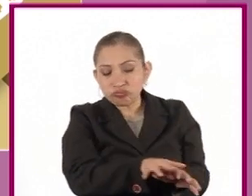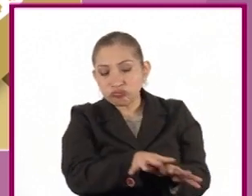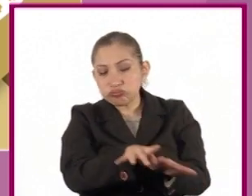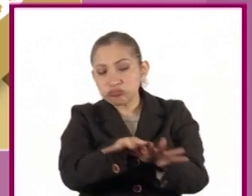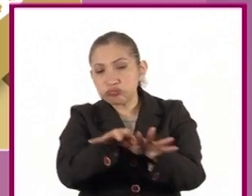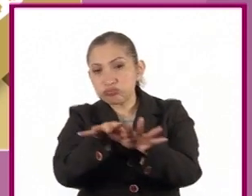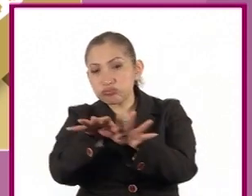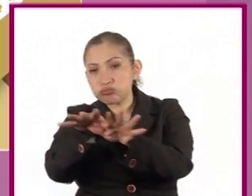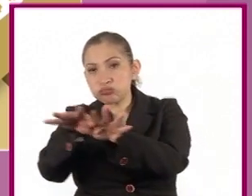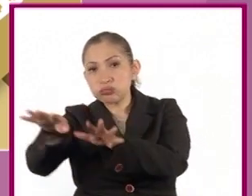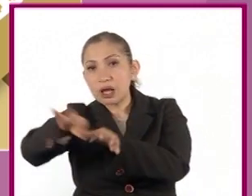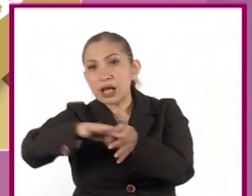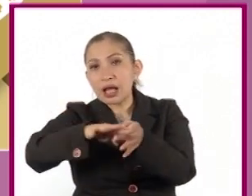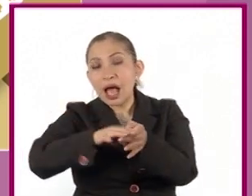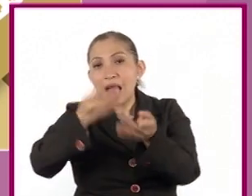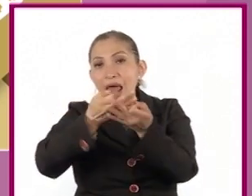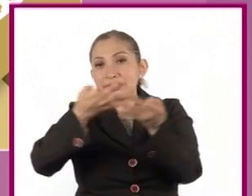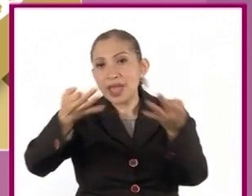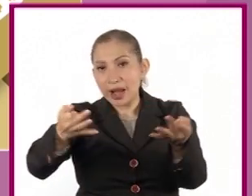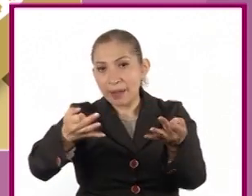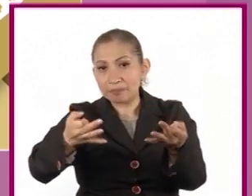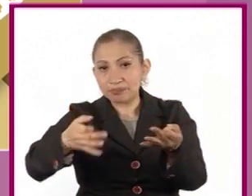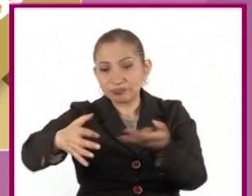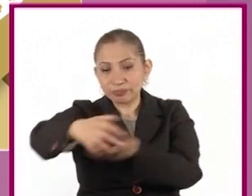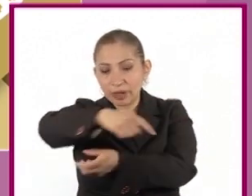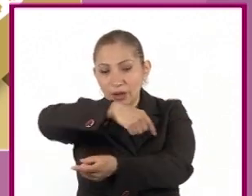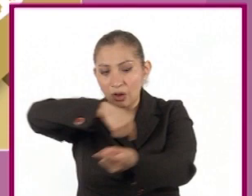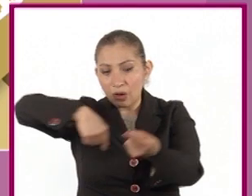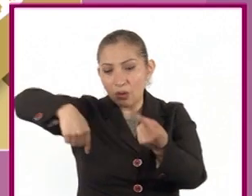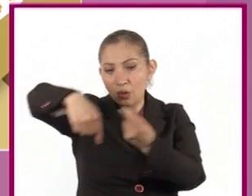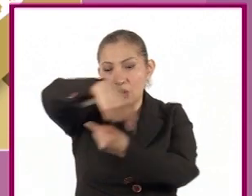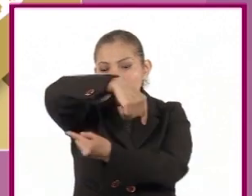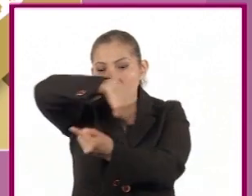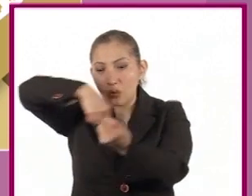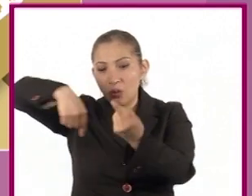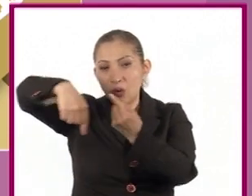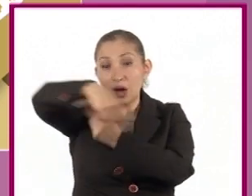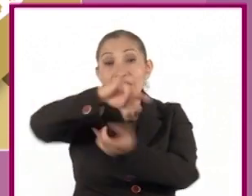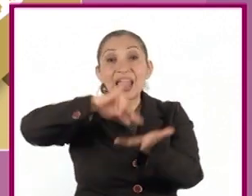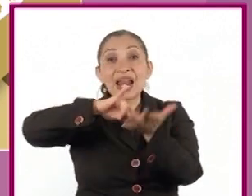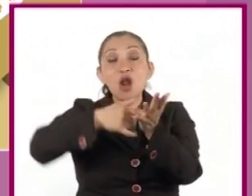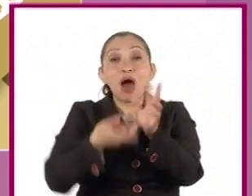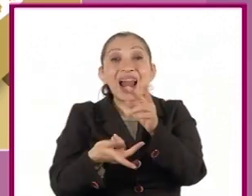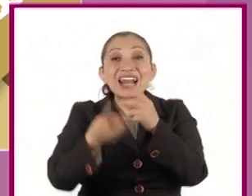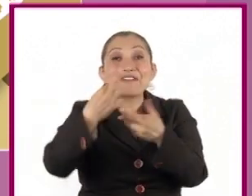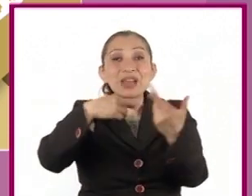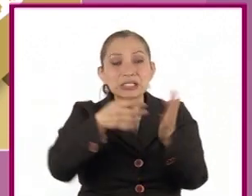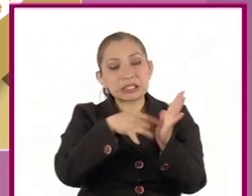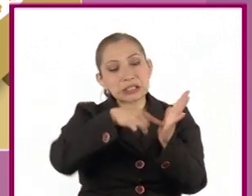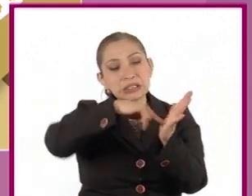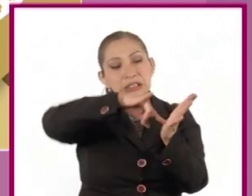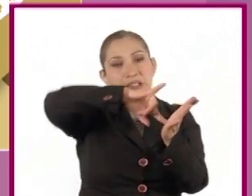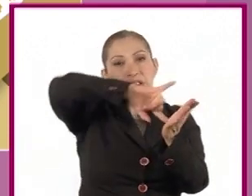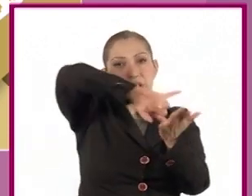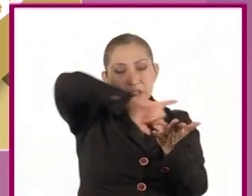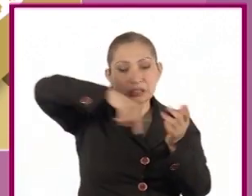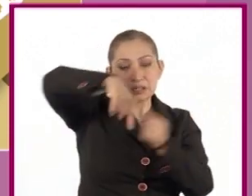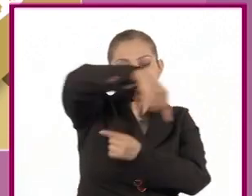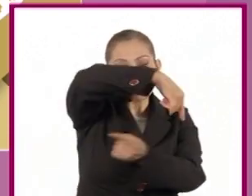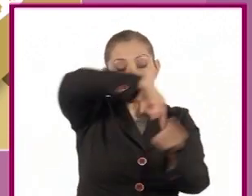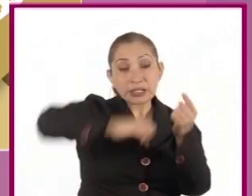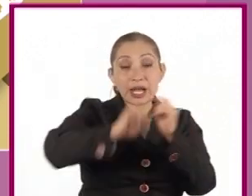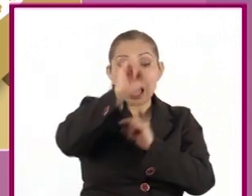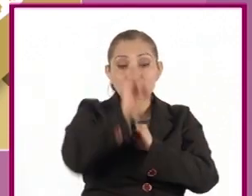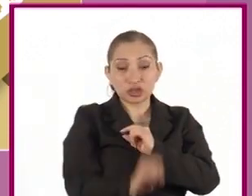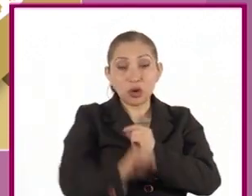la periferia hacia el interior. Giran en sentido contrario a las manecillas del reloj en el hemisferio norte y en el hemisferio